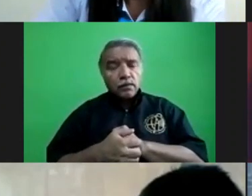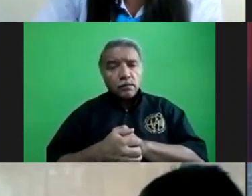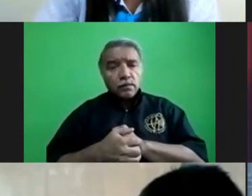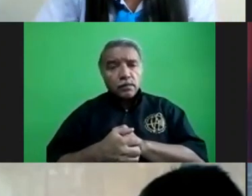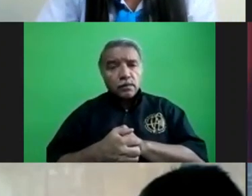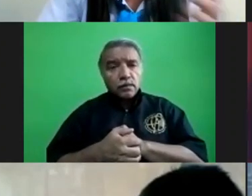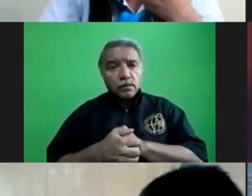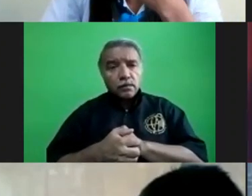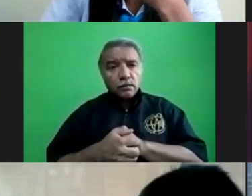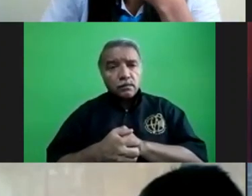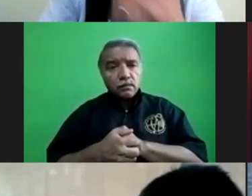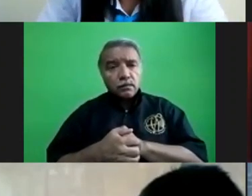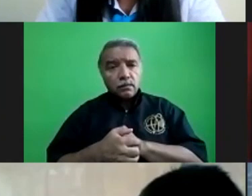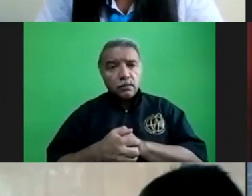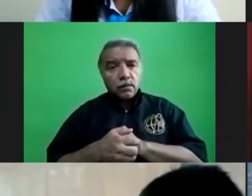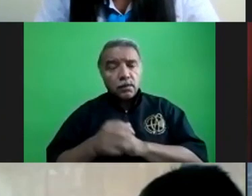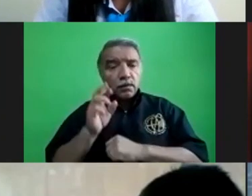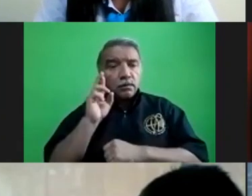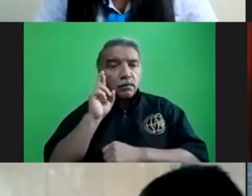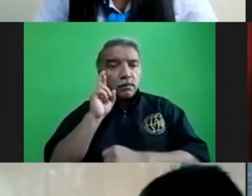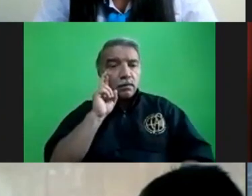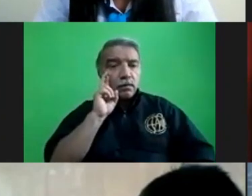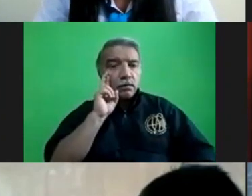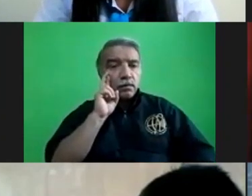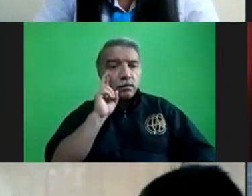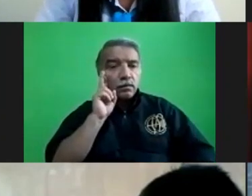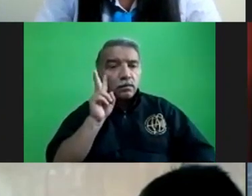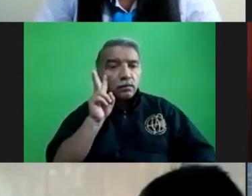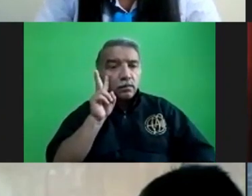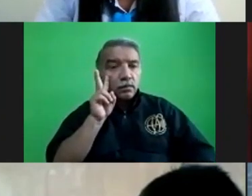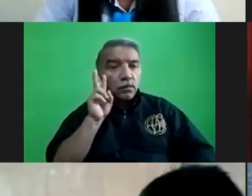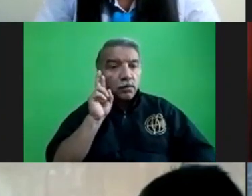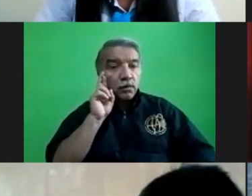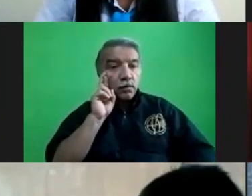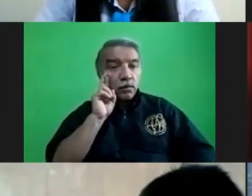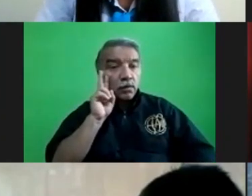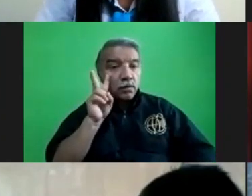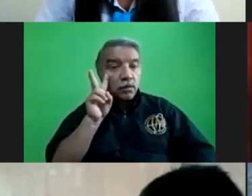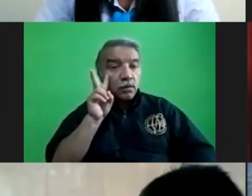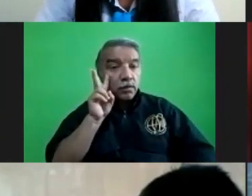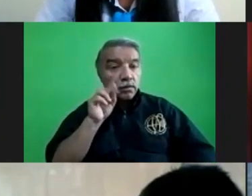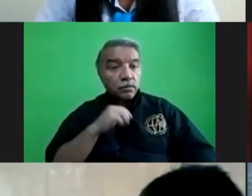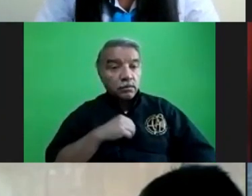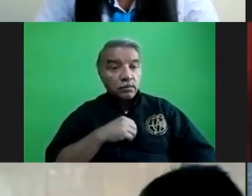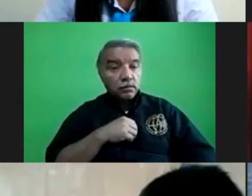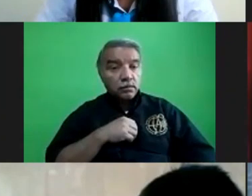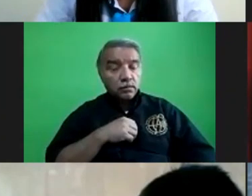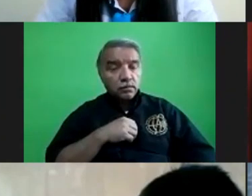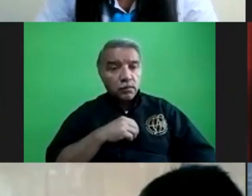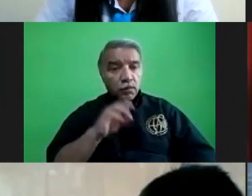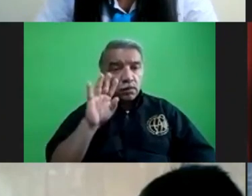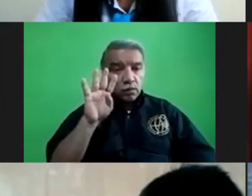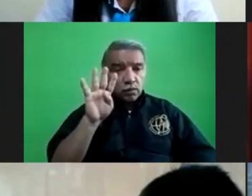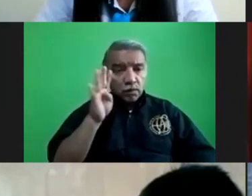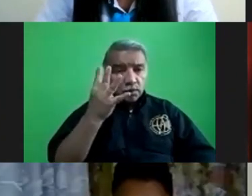señor. Gracias, señorita, muy amable. Entonces, Joemi y Valentina. Buenos días a